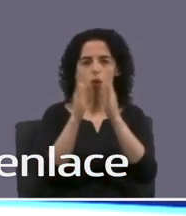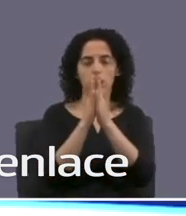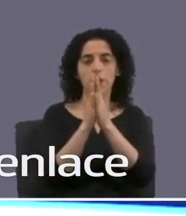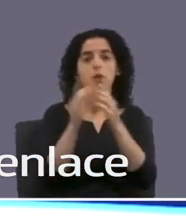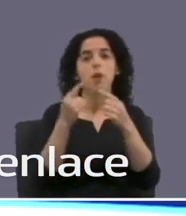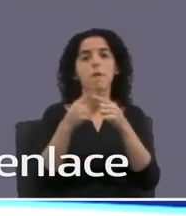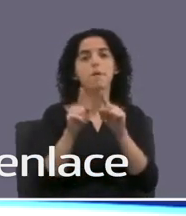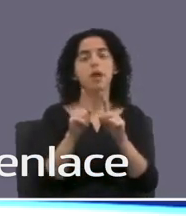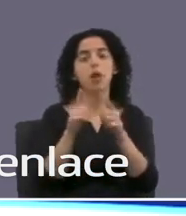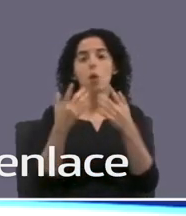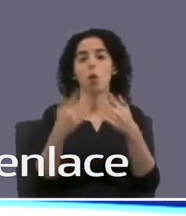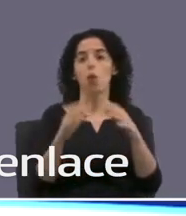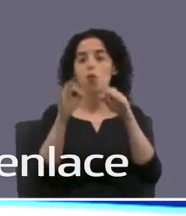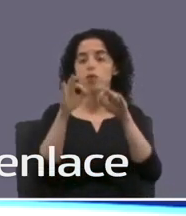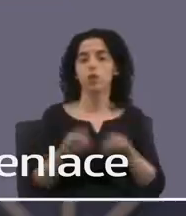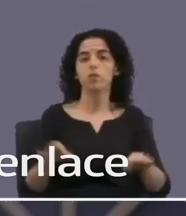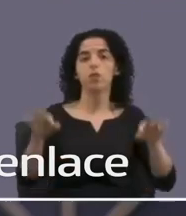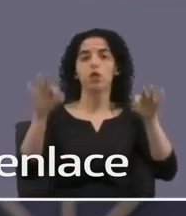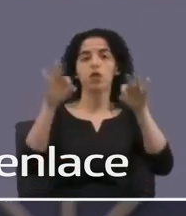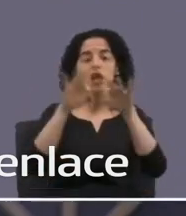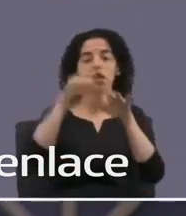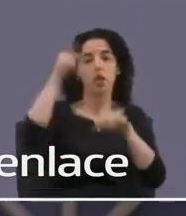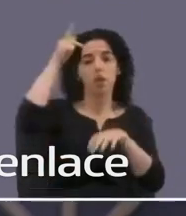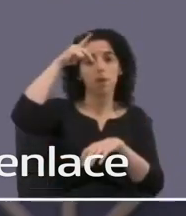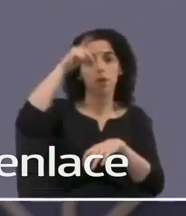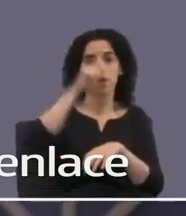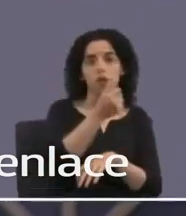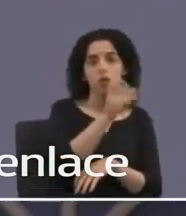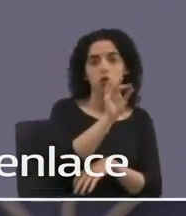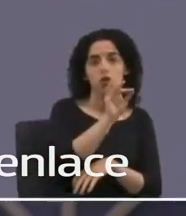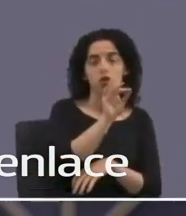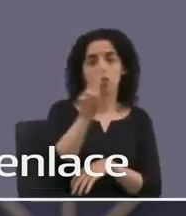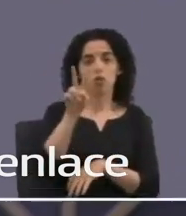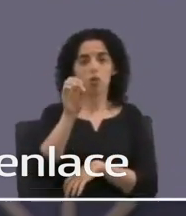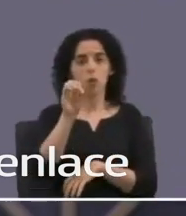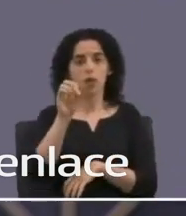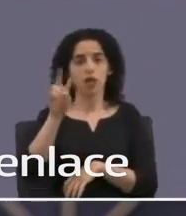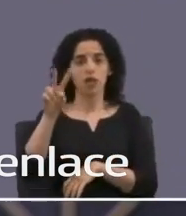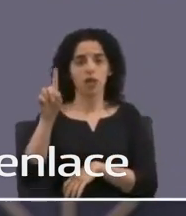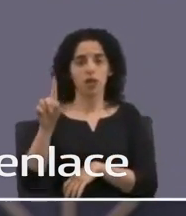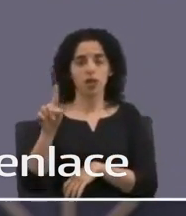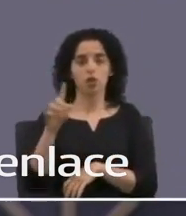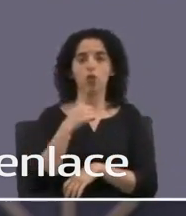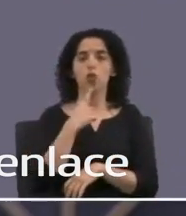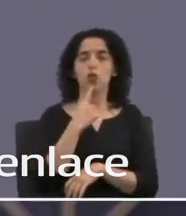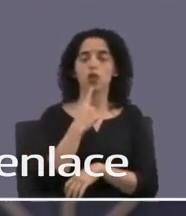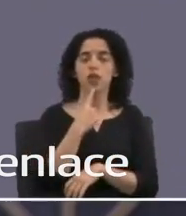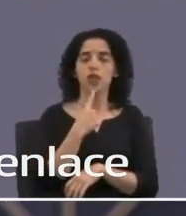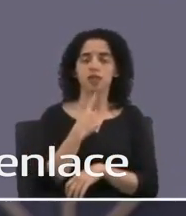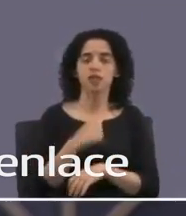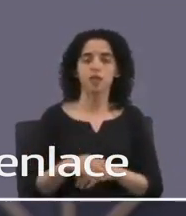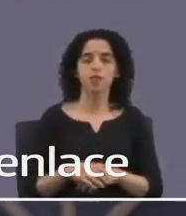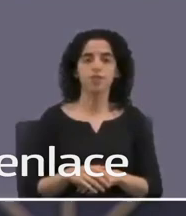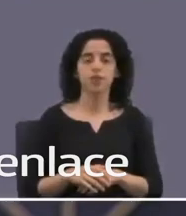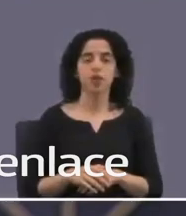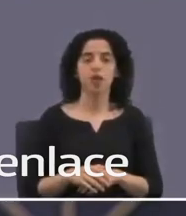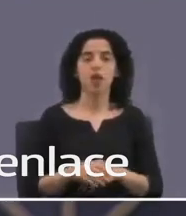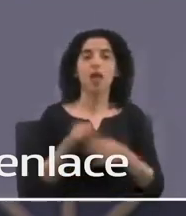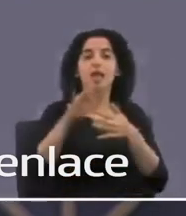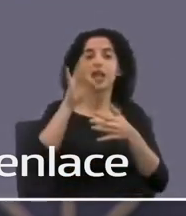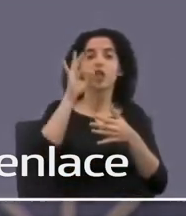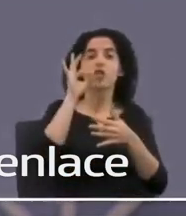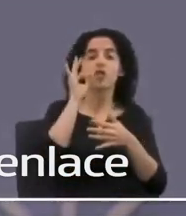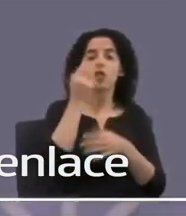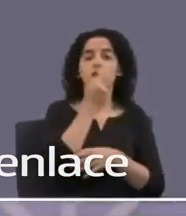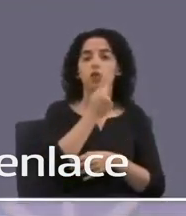ya casi oramos. Pero vea qué importante. Proverbios 18, 20 y 21. Dice: